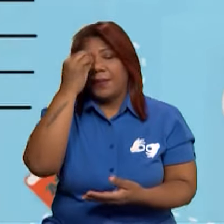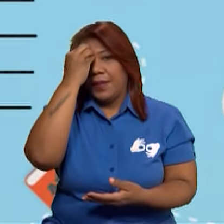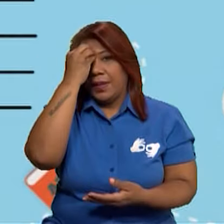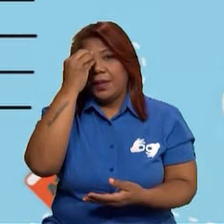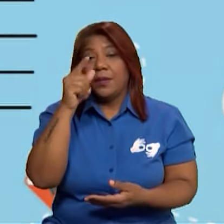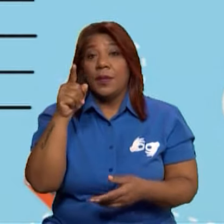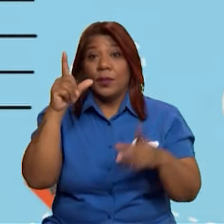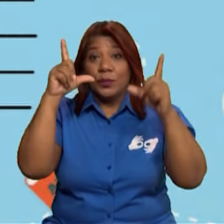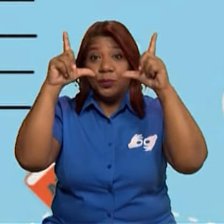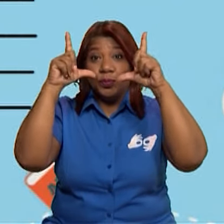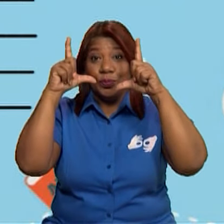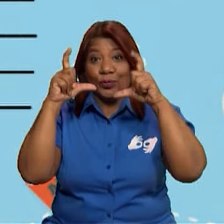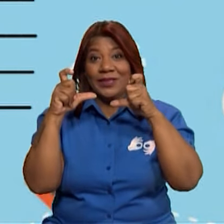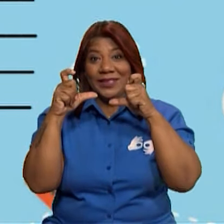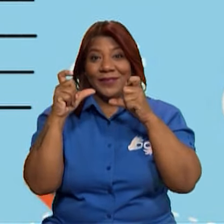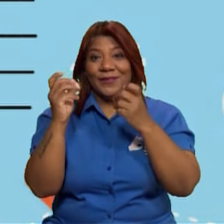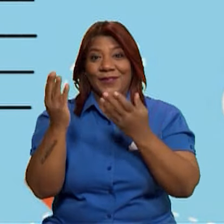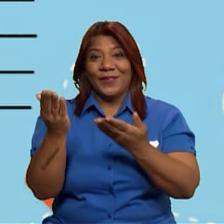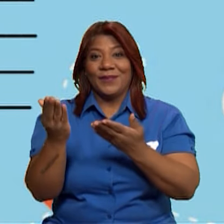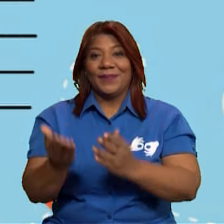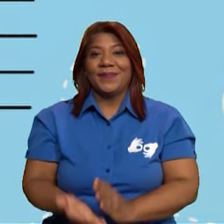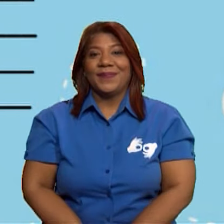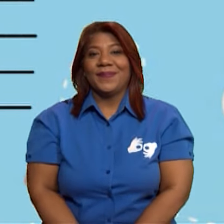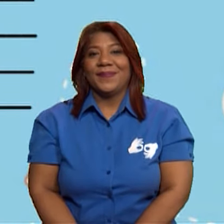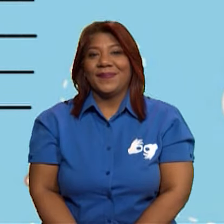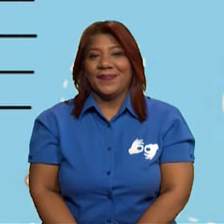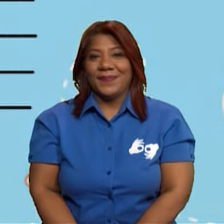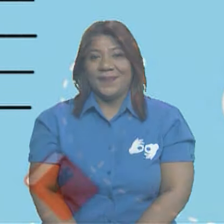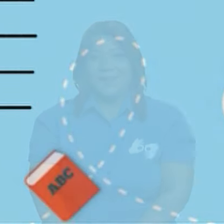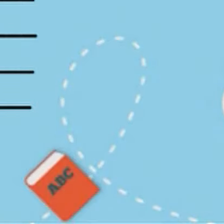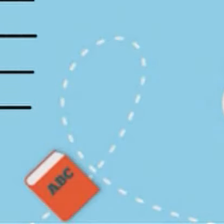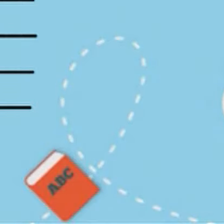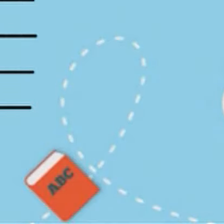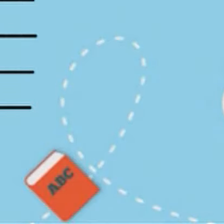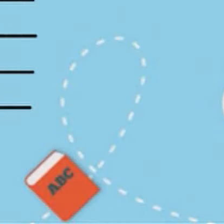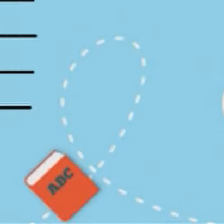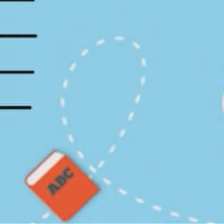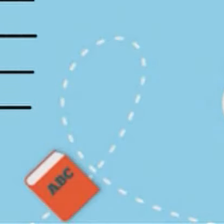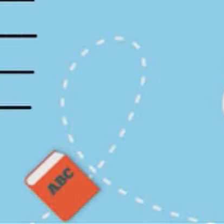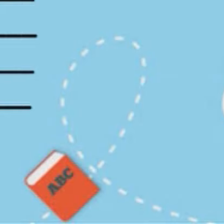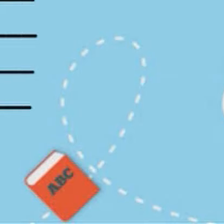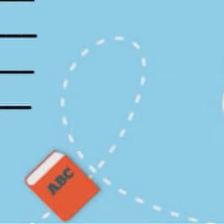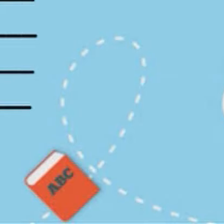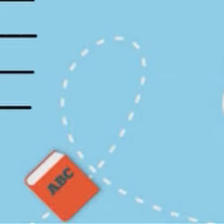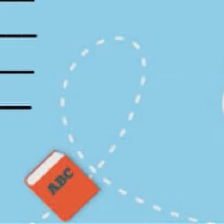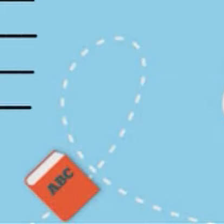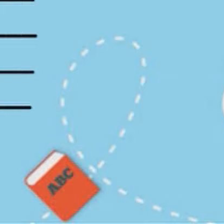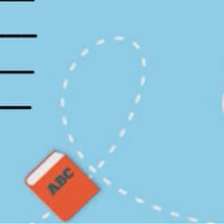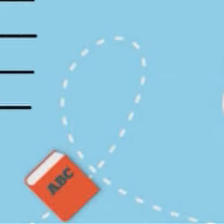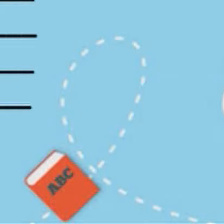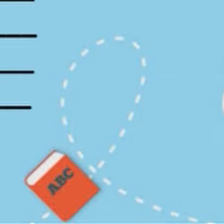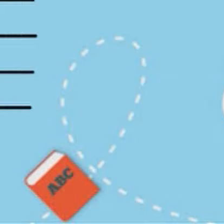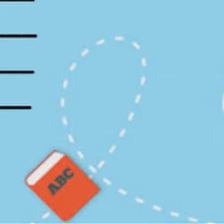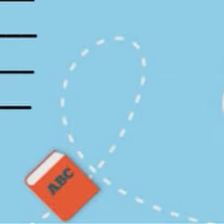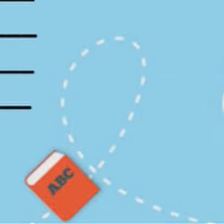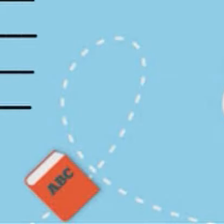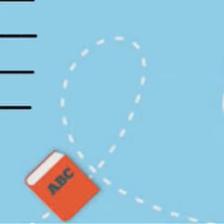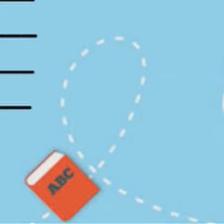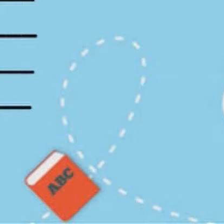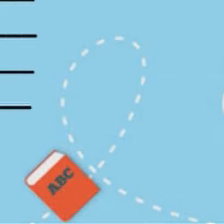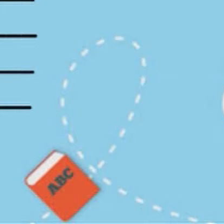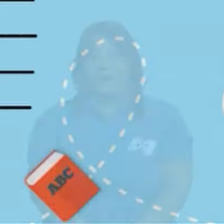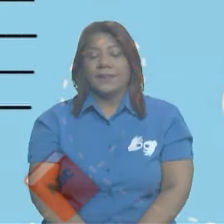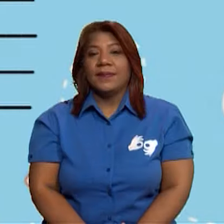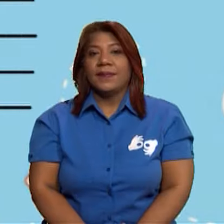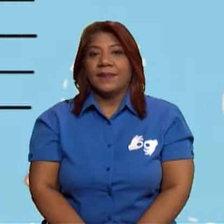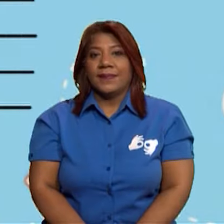tomar captura de pantalla y puedes solito responder al verdadero o falso. Es muy divertido esta